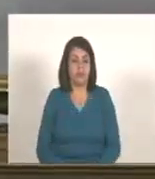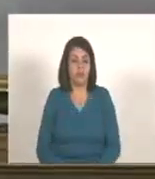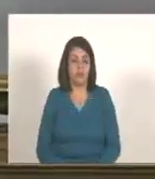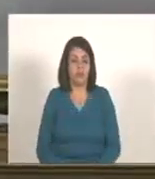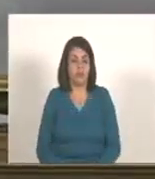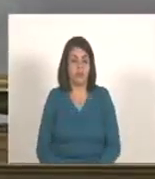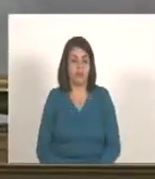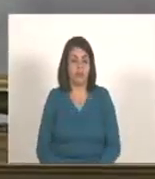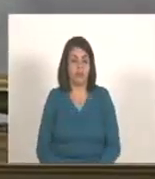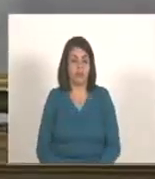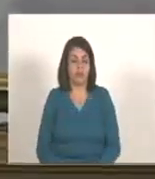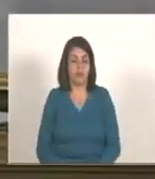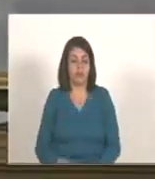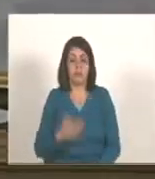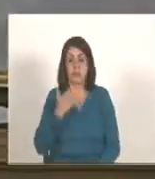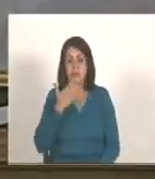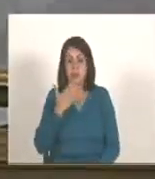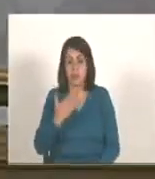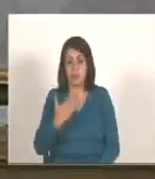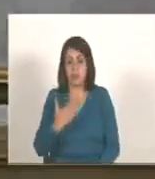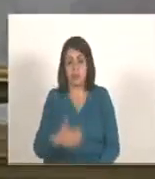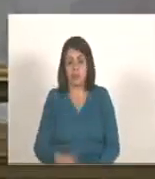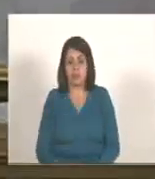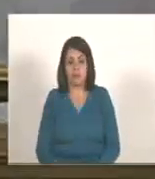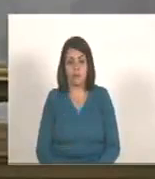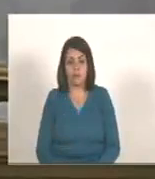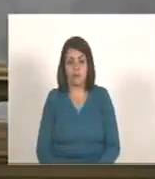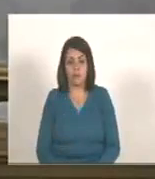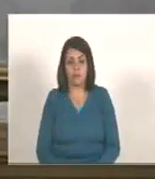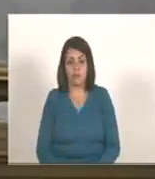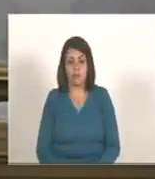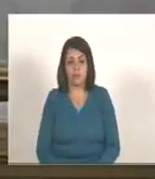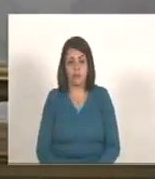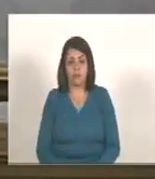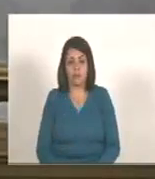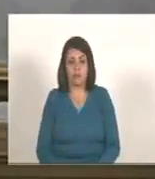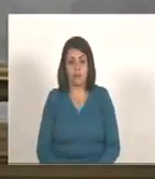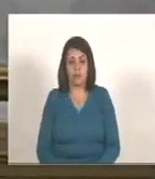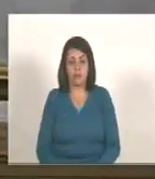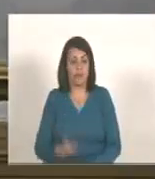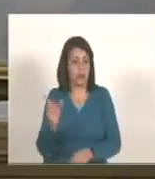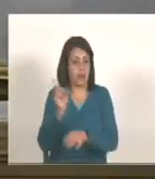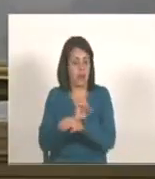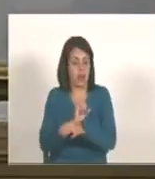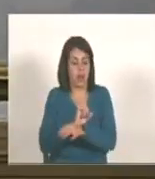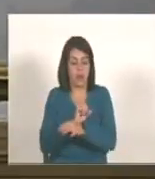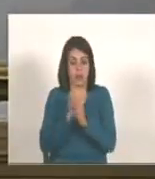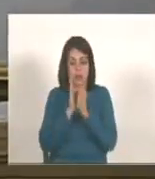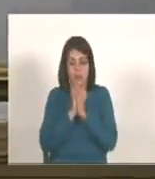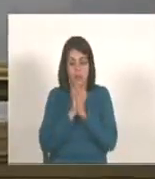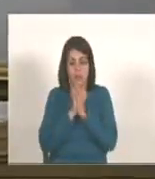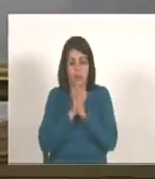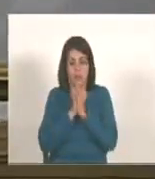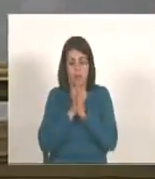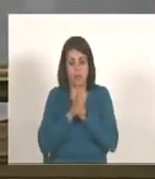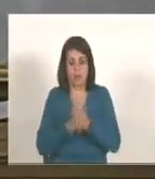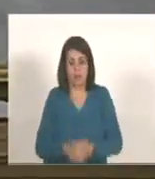Voy a solicitar una moción de urgencia